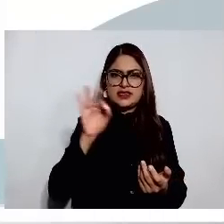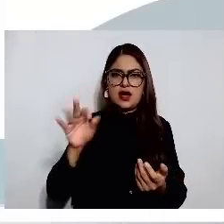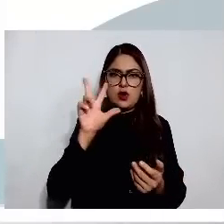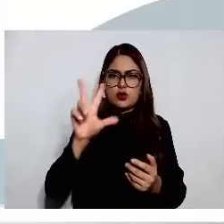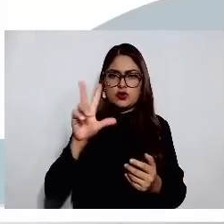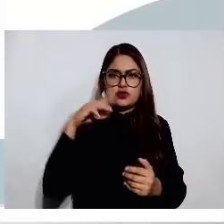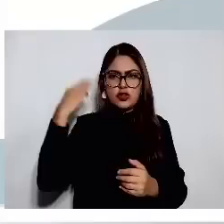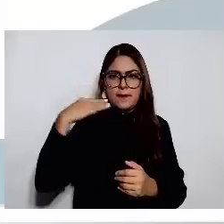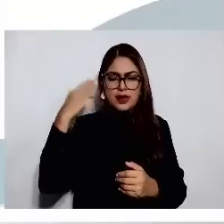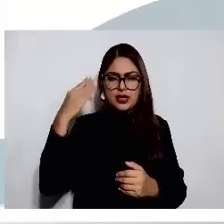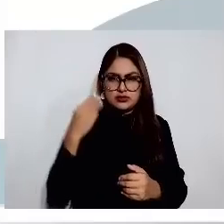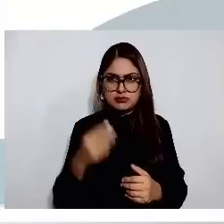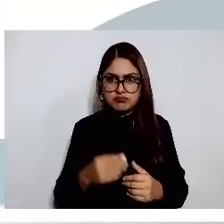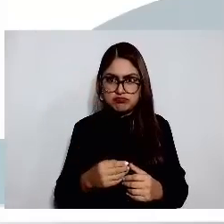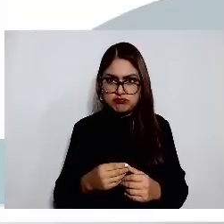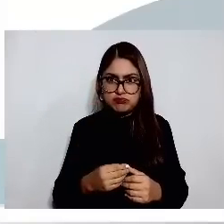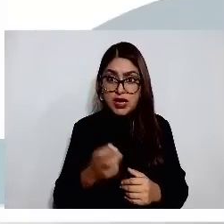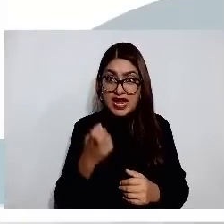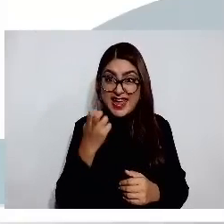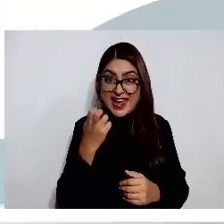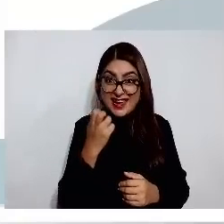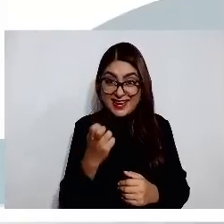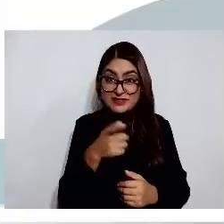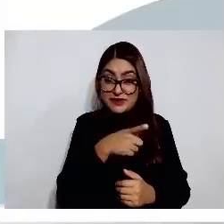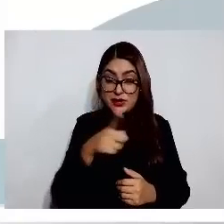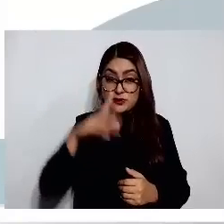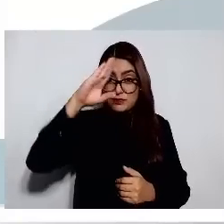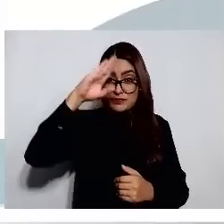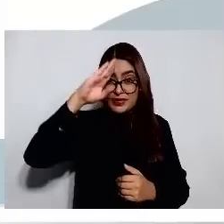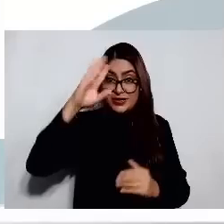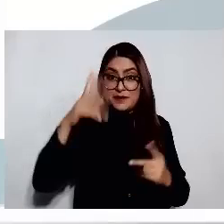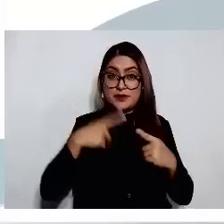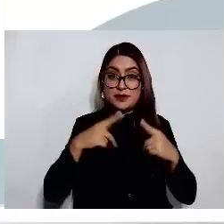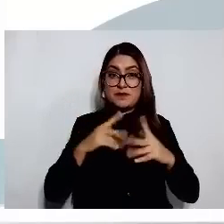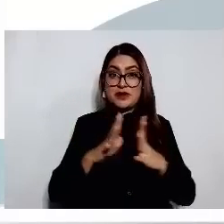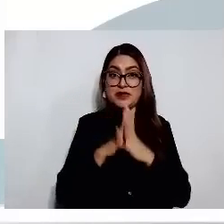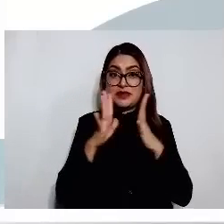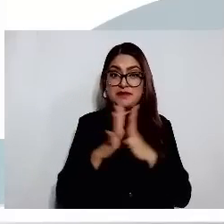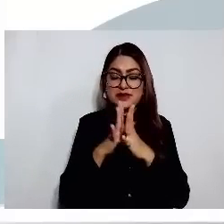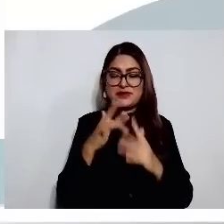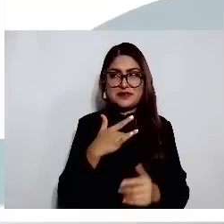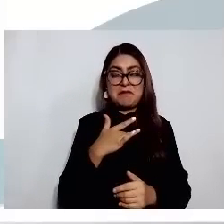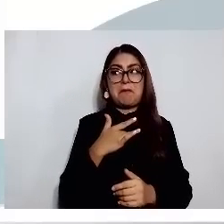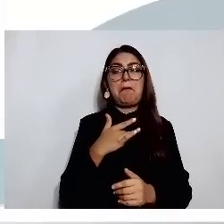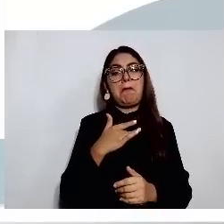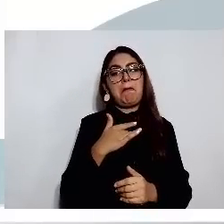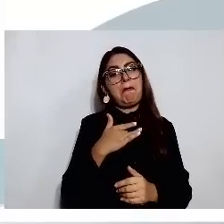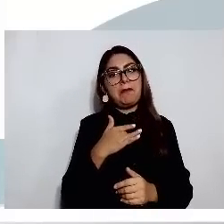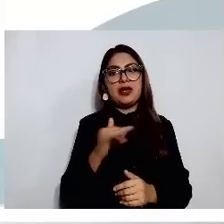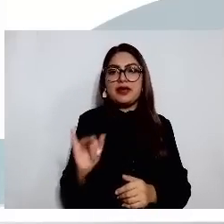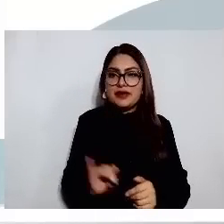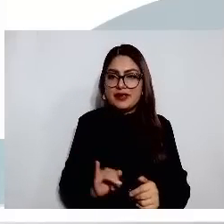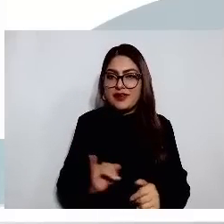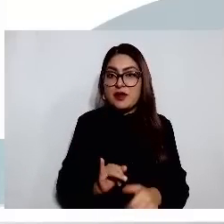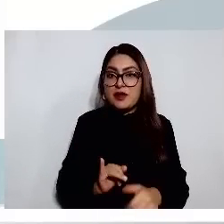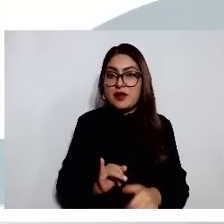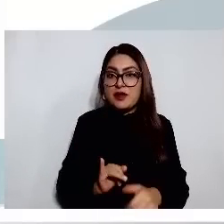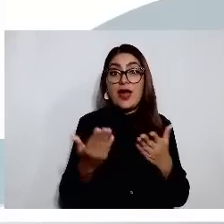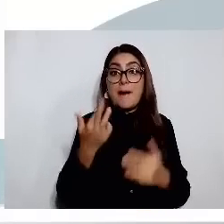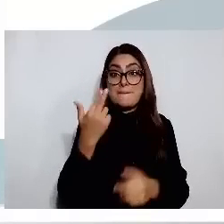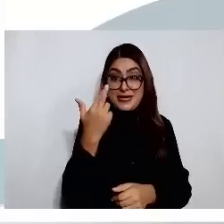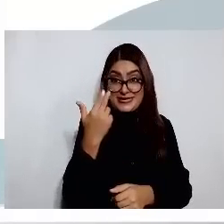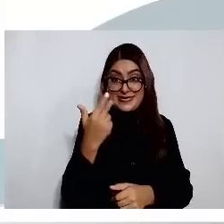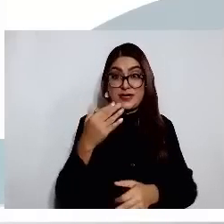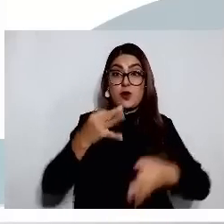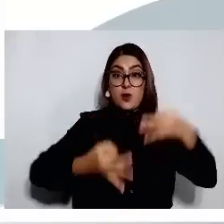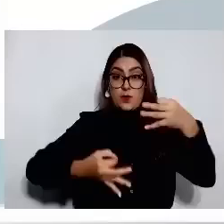era participación ciudadana y esto está bueno porque ahora podemos ver cómo 25 poderes judiciales reportaron